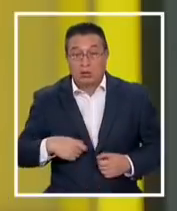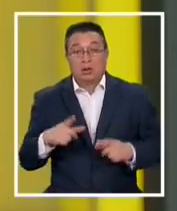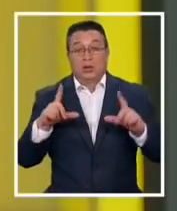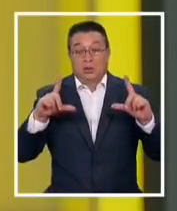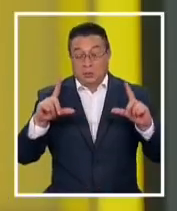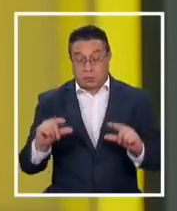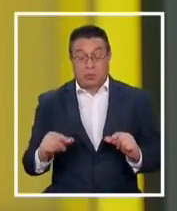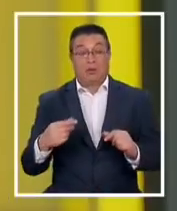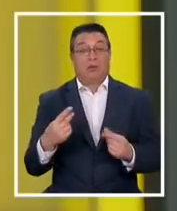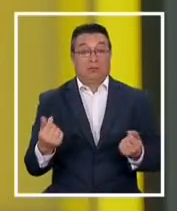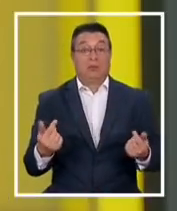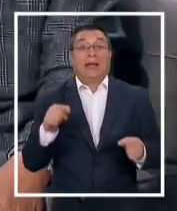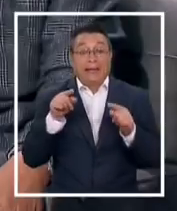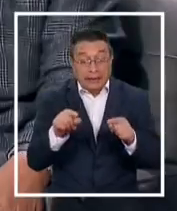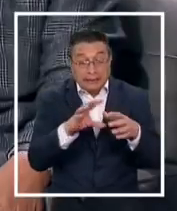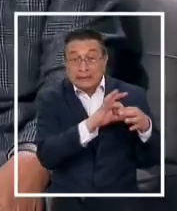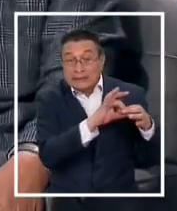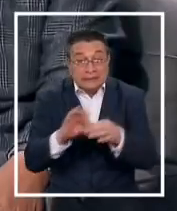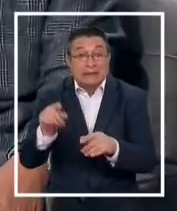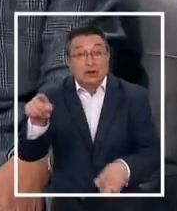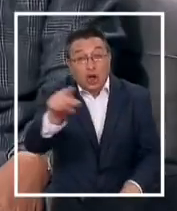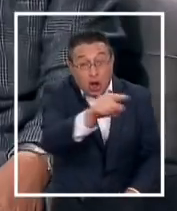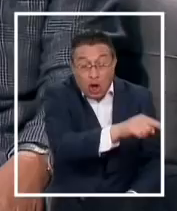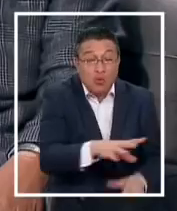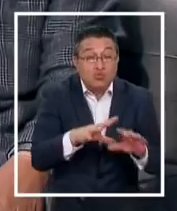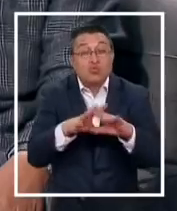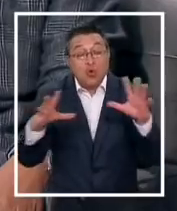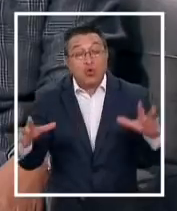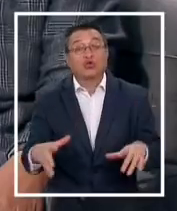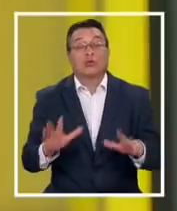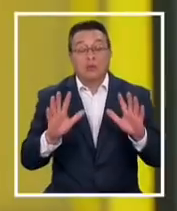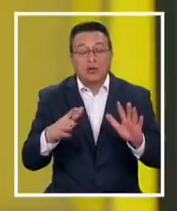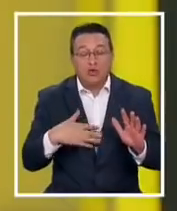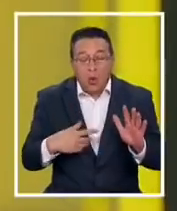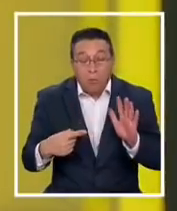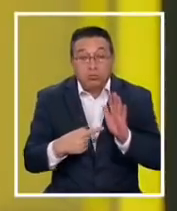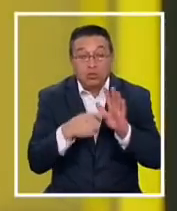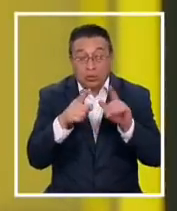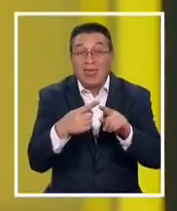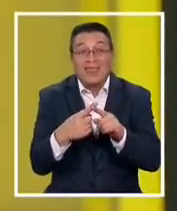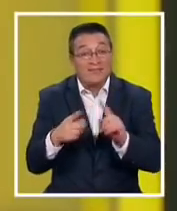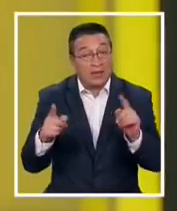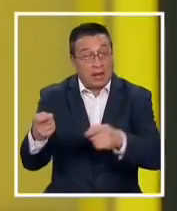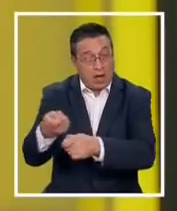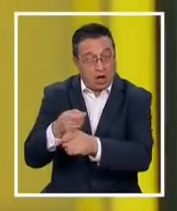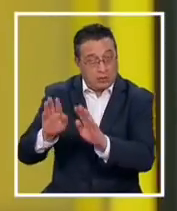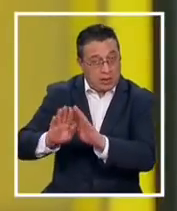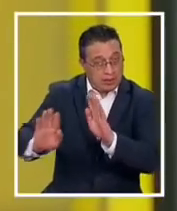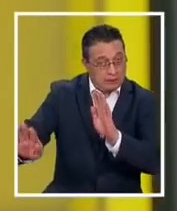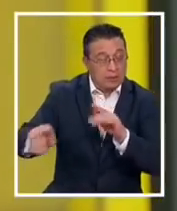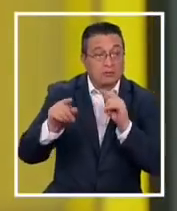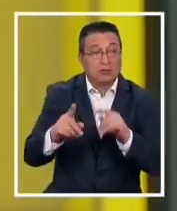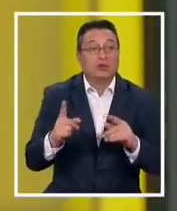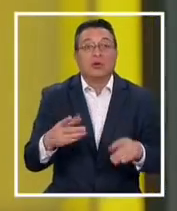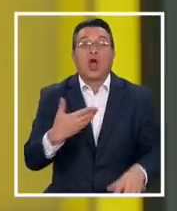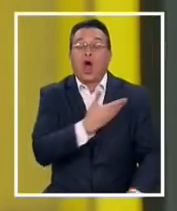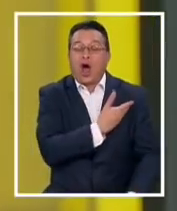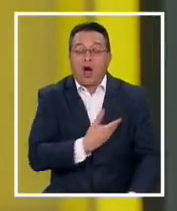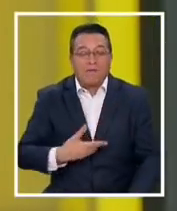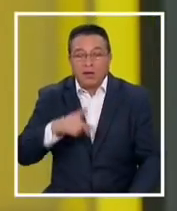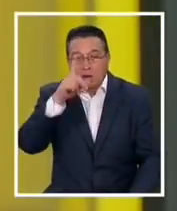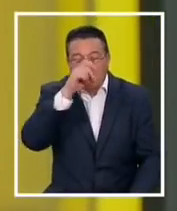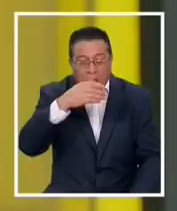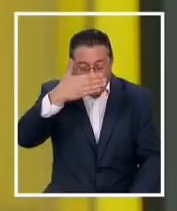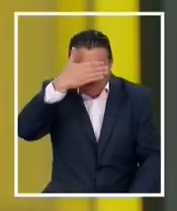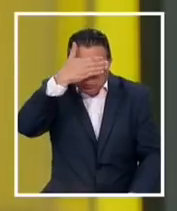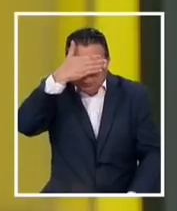mermada su condición de vida. Eso es lo que está pasando atrás. Pero Sebastián... Pero mi punto, distinto al punto económico, es la incapacidad del gobierno para